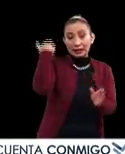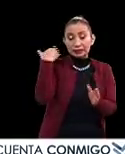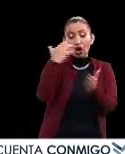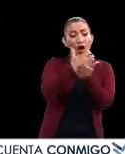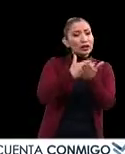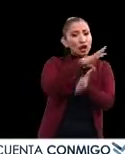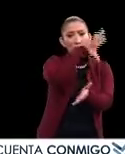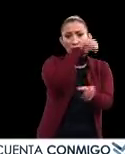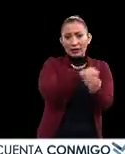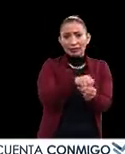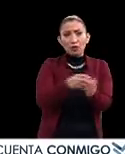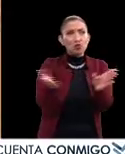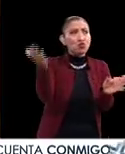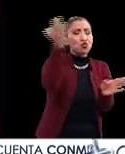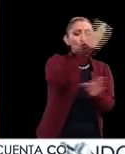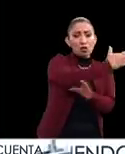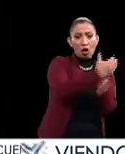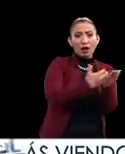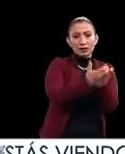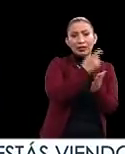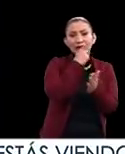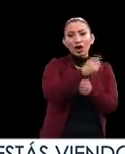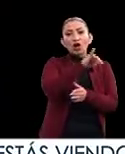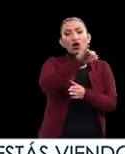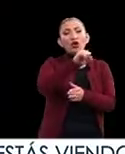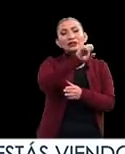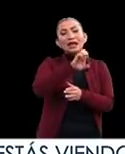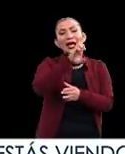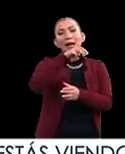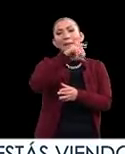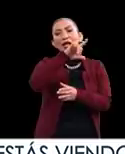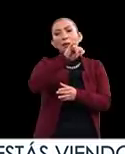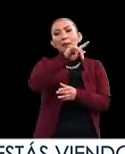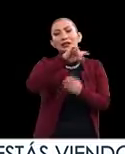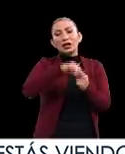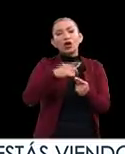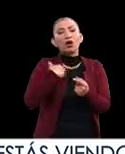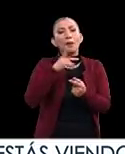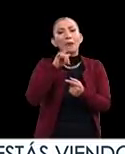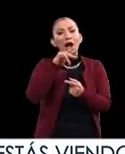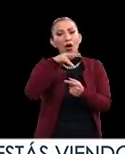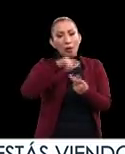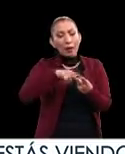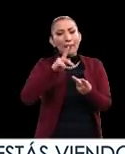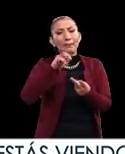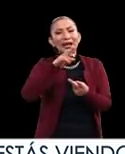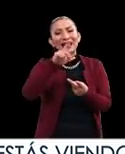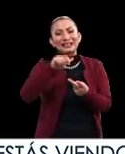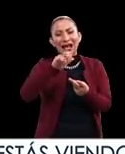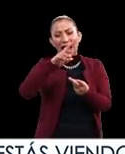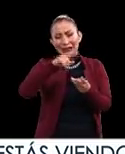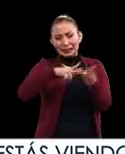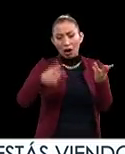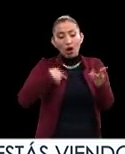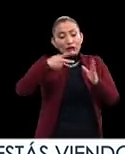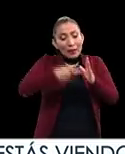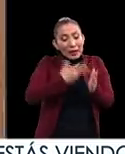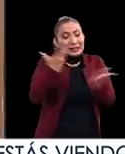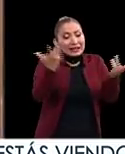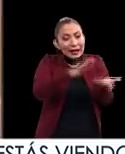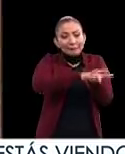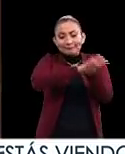La colección Pero muy al principio. Sí, la colección que dirigimos José Emilio Pacheco, Martín Reyes, yo, Paloma Pérez Arce, Sí, no le revivirla,